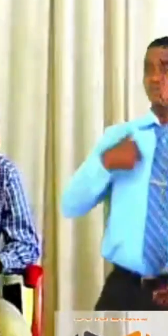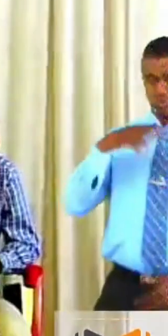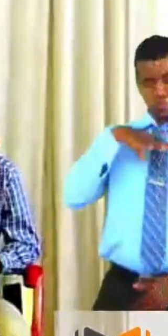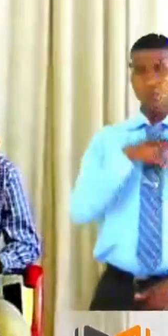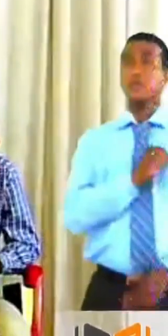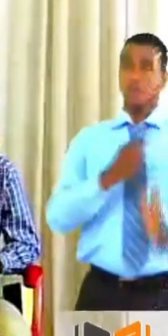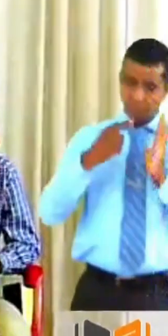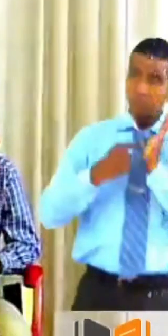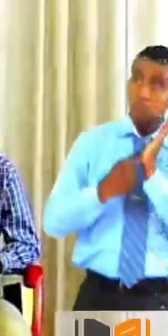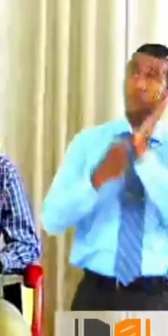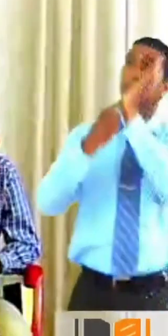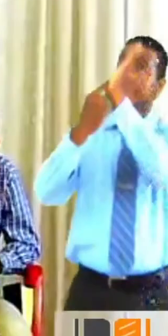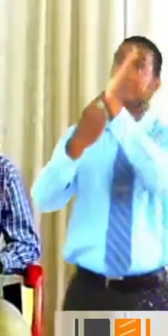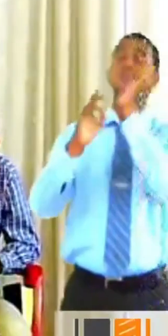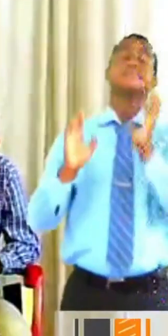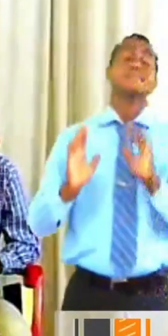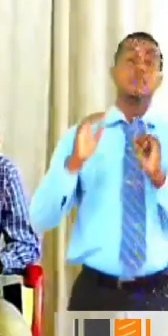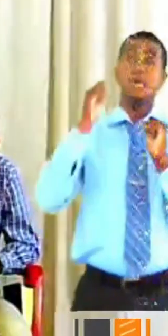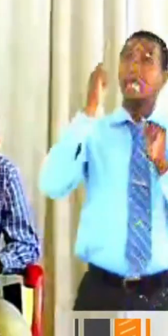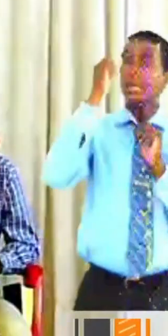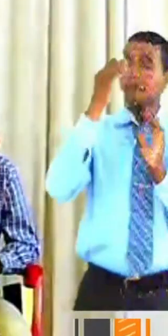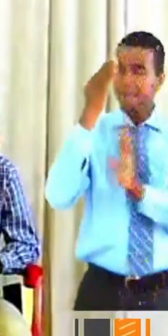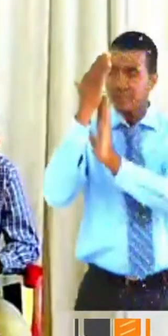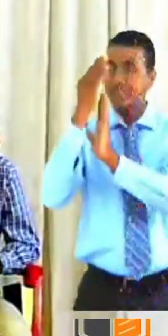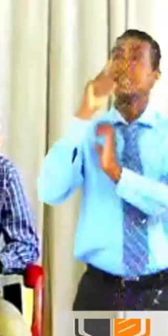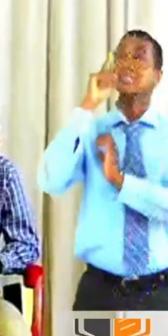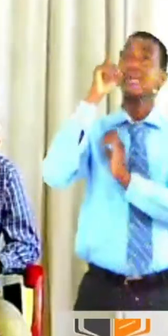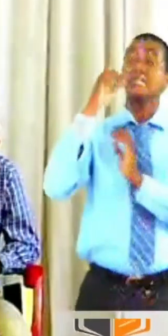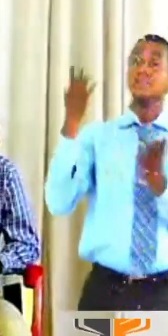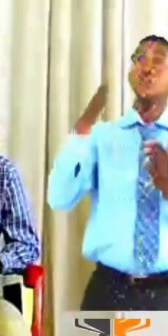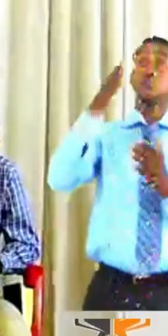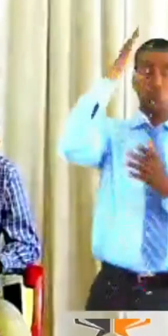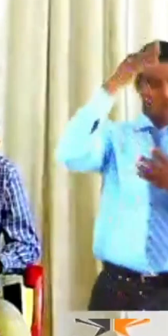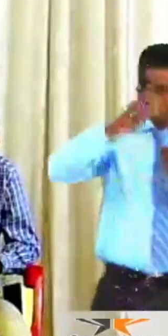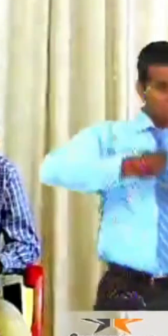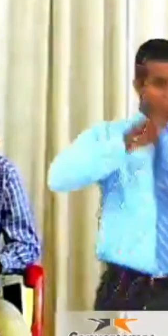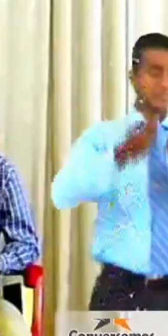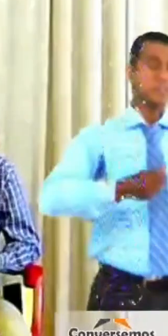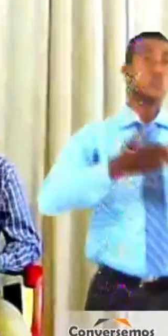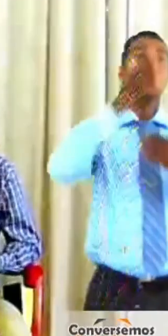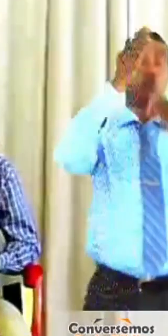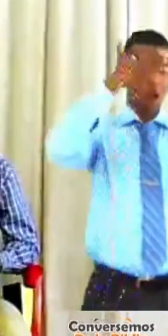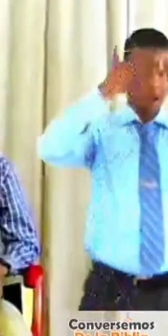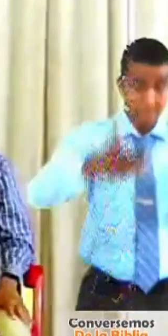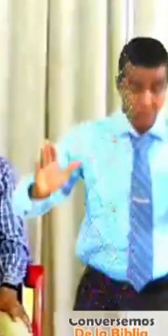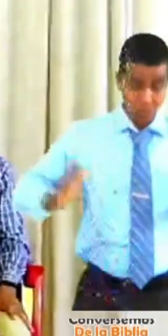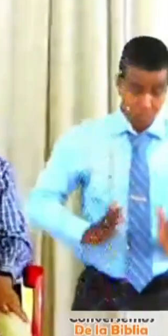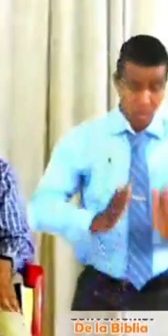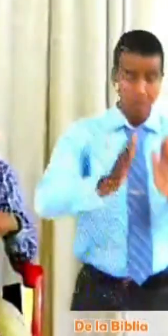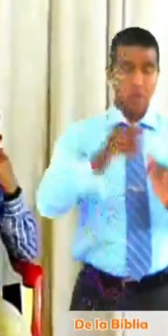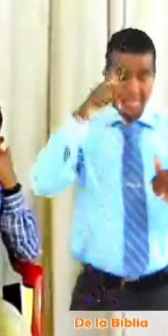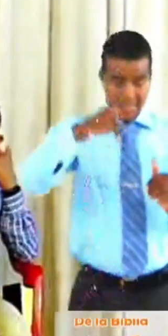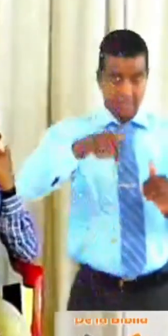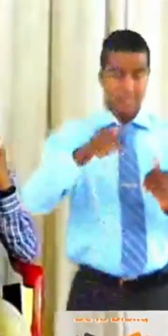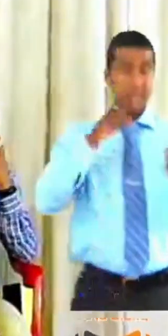Aquí está, te pongo delante de tu presencia. Ponlo delante de ti, que Dios va a orar. Dios te va abriendo camino, porque este camino tiene